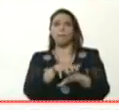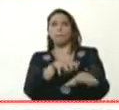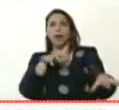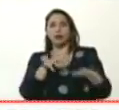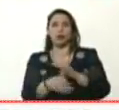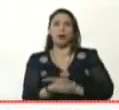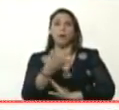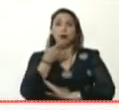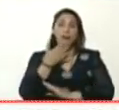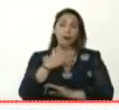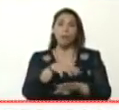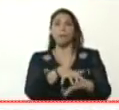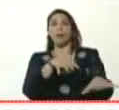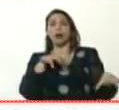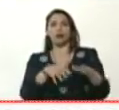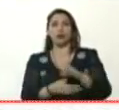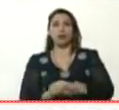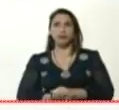mayoría